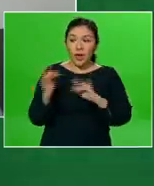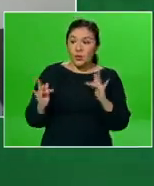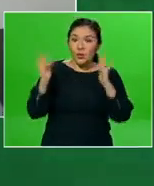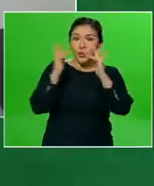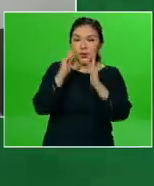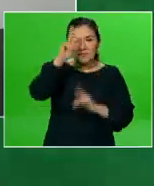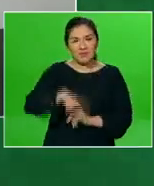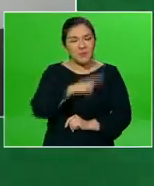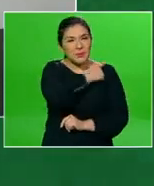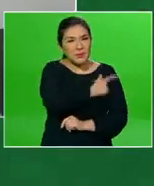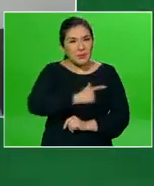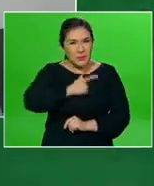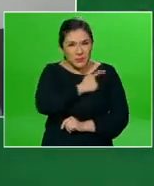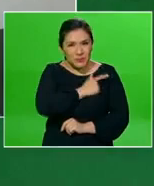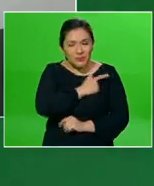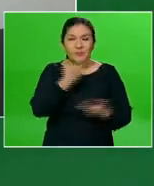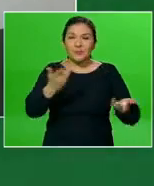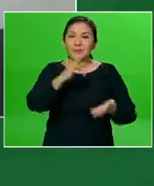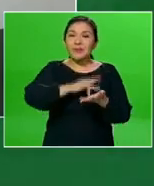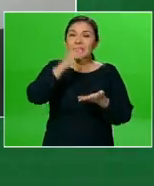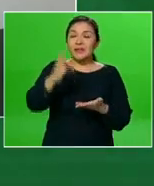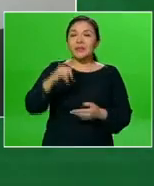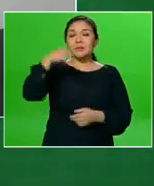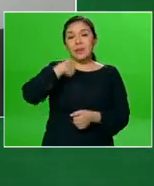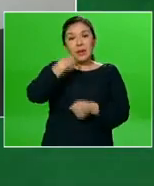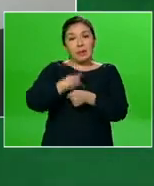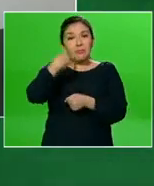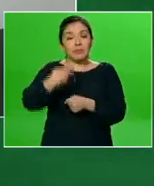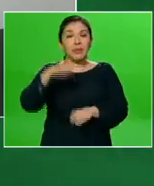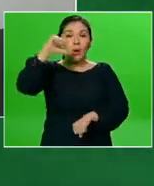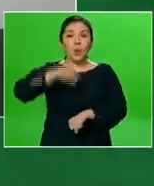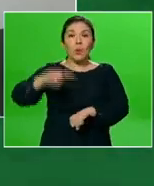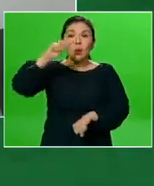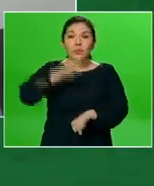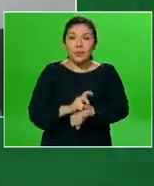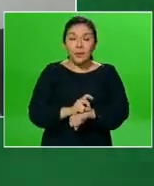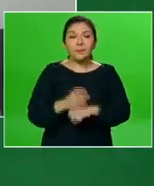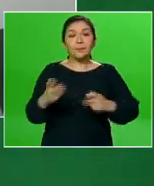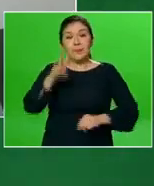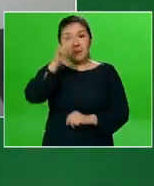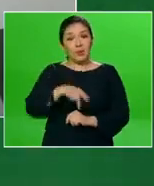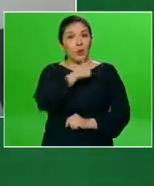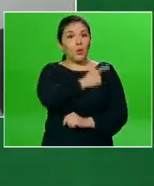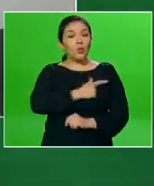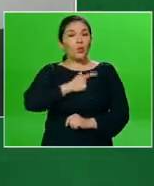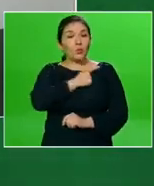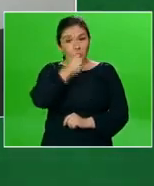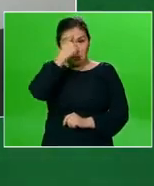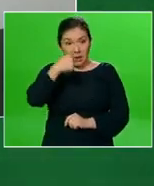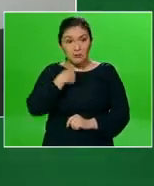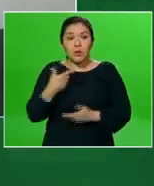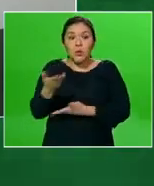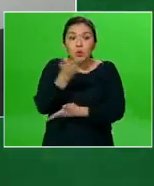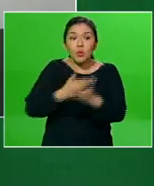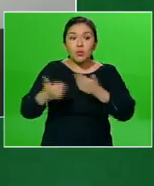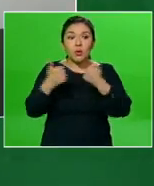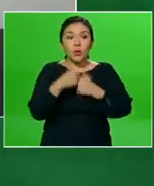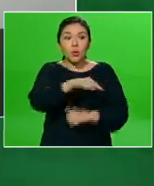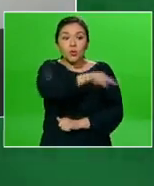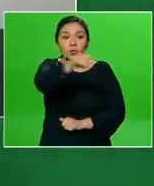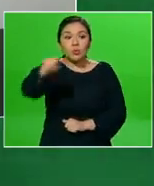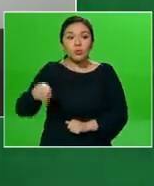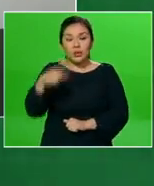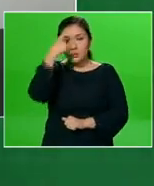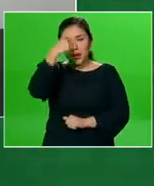gusto y muchas gracias por esta invitación es un privilegio poder compartir con ustedes algo